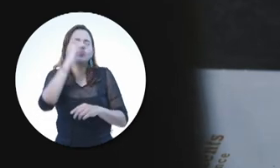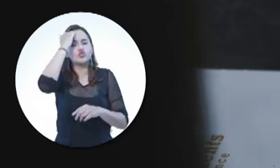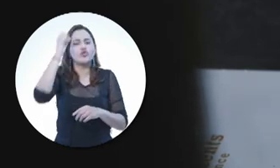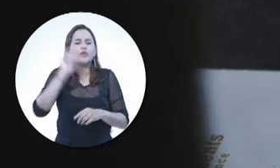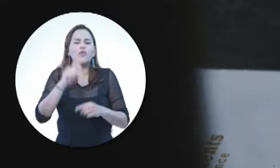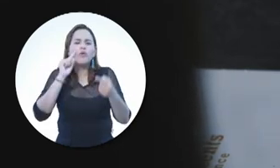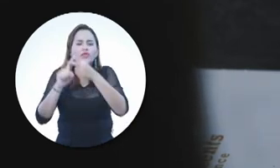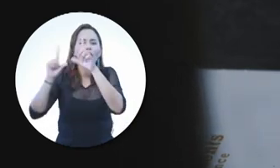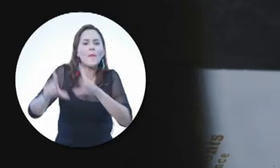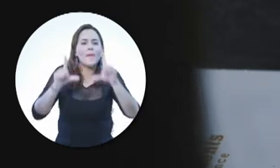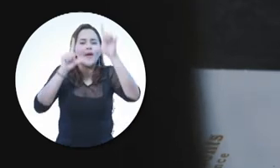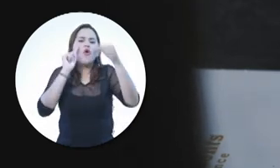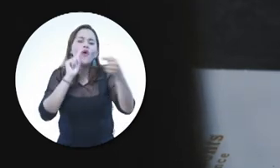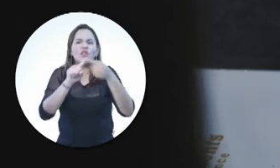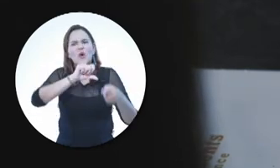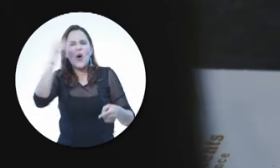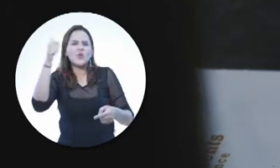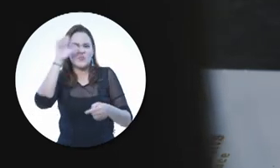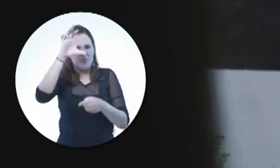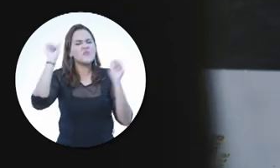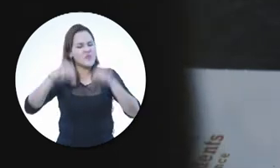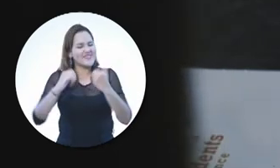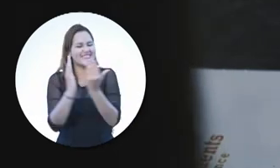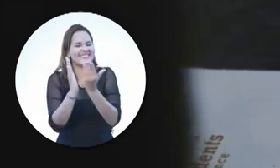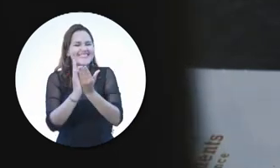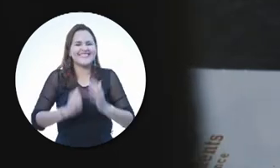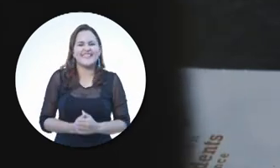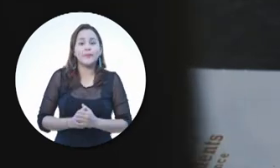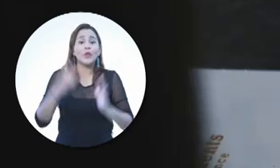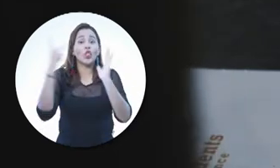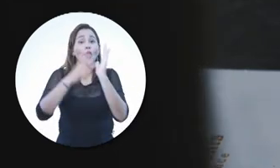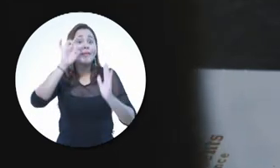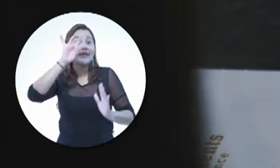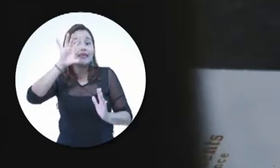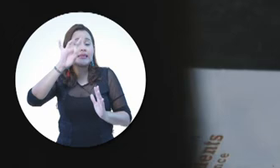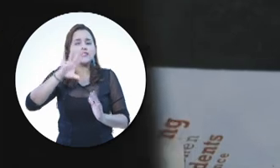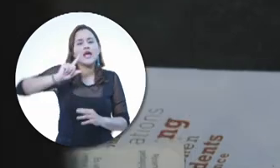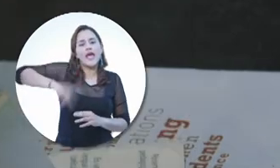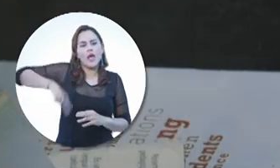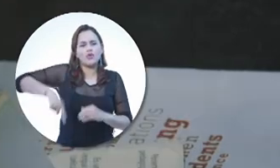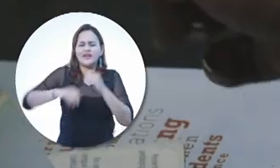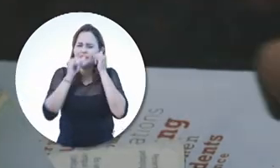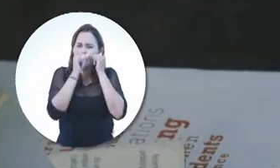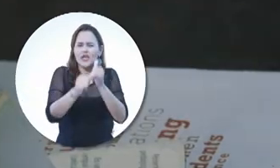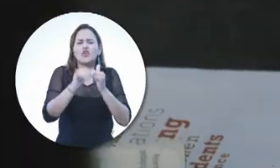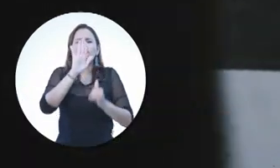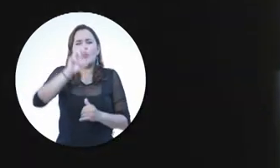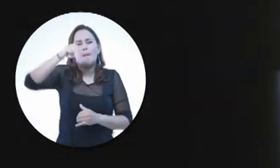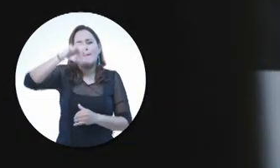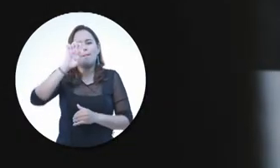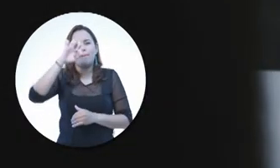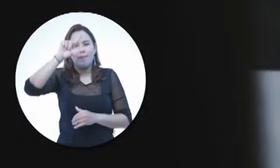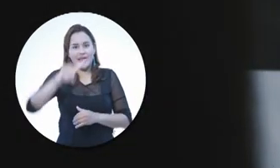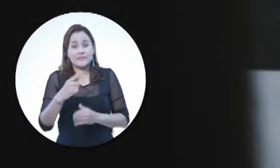continuar sus estudios en universidades líderes del país y el extranjero. En 2015 se da el primer convenio con la Escuela Nacional de Ingenieros de